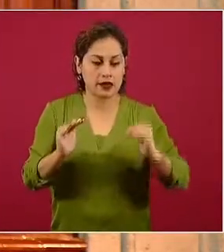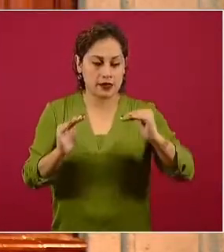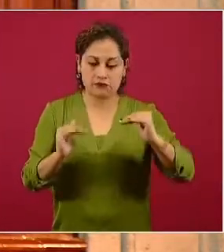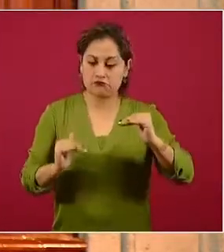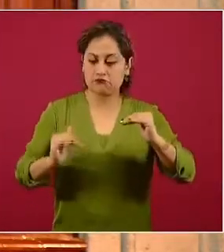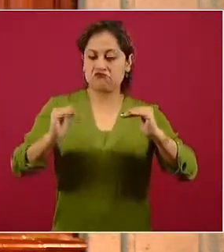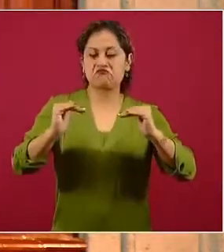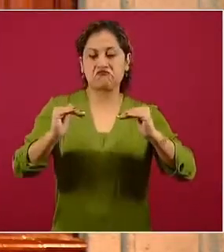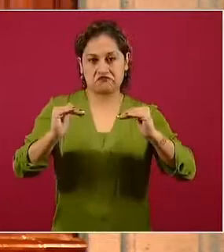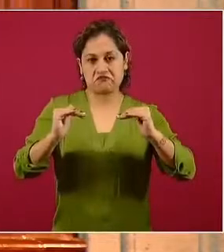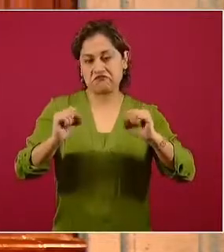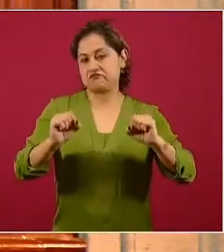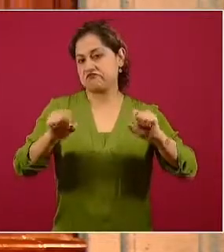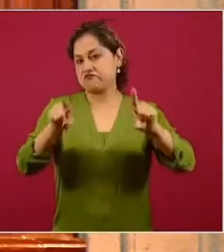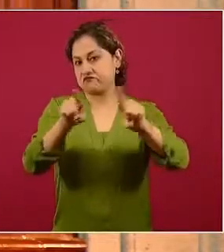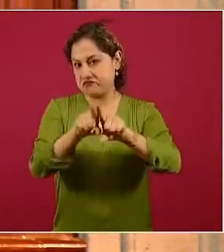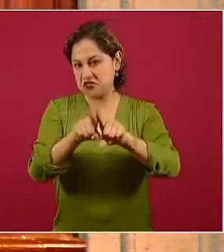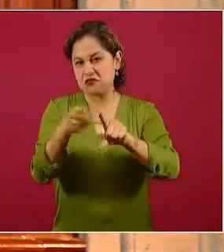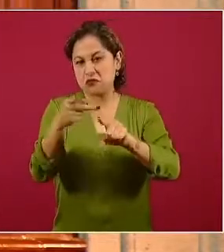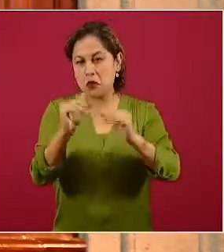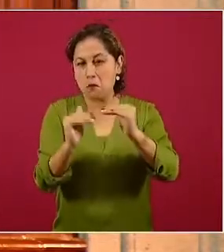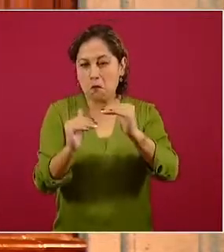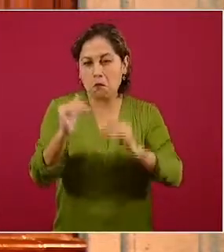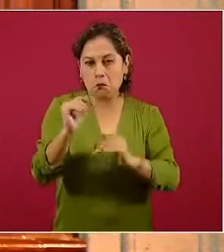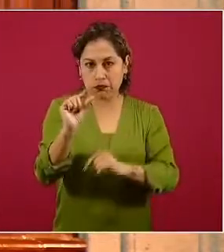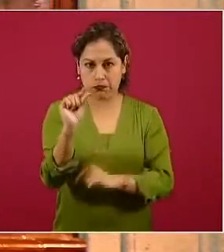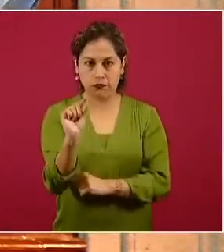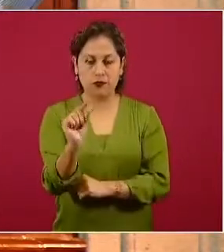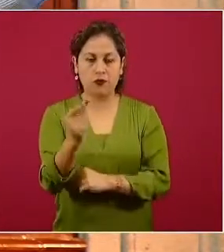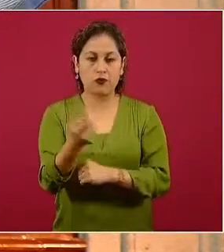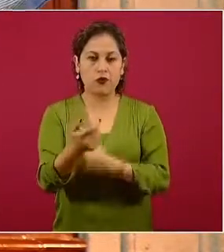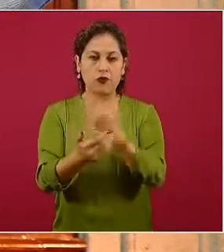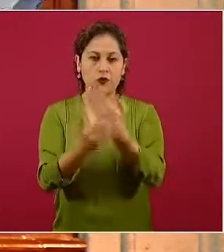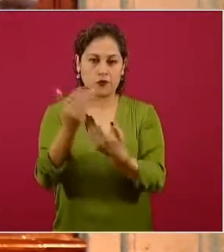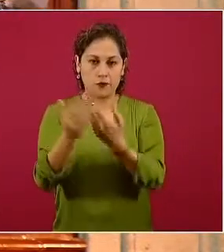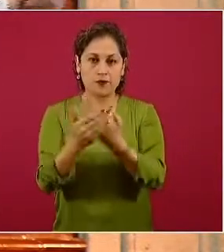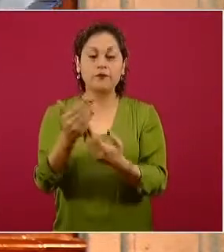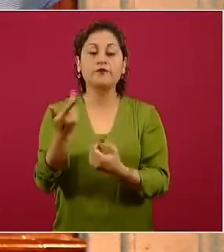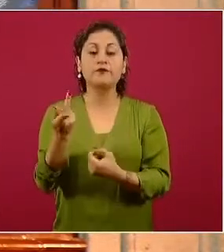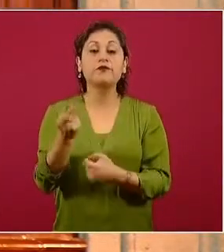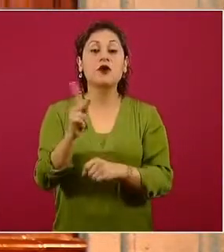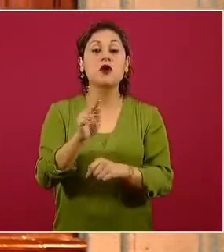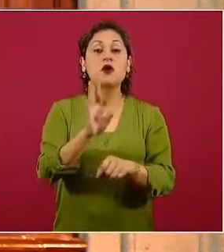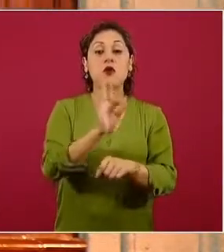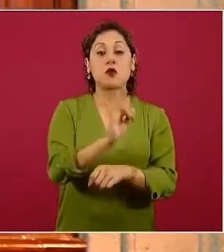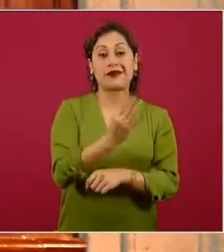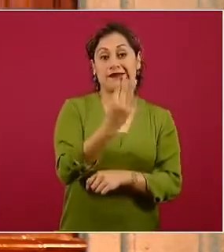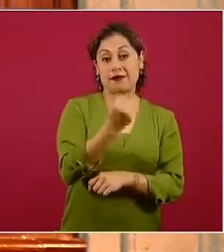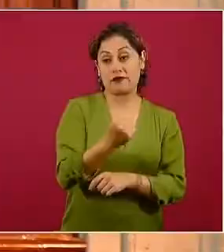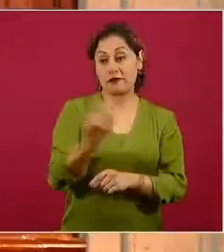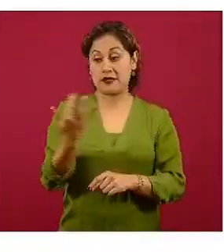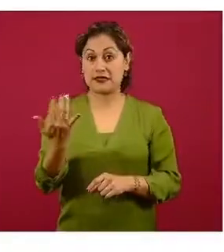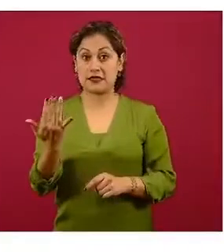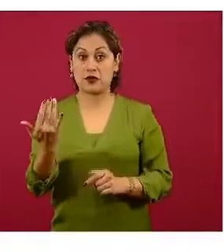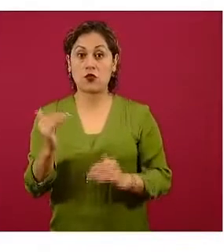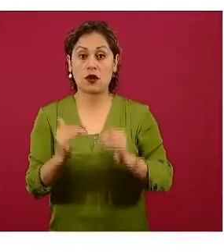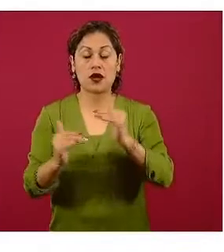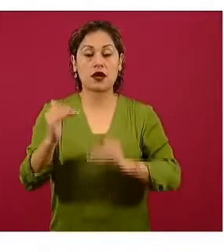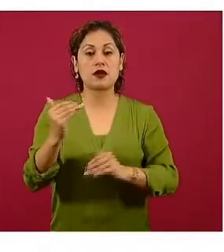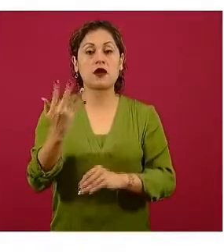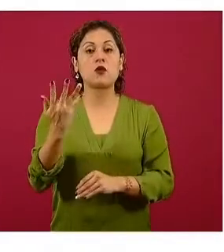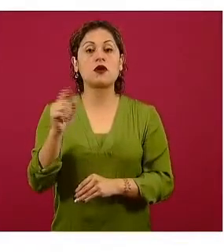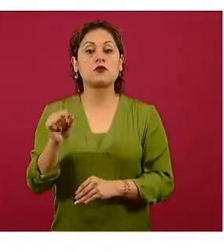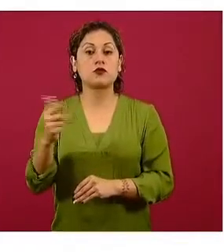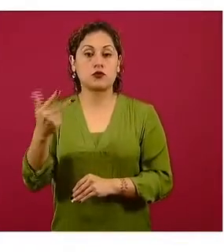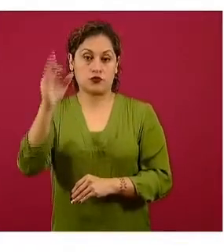previa, pero finalmente es un crecimiento, es decir, es un incremento que para la 49.50 es precisamente del